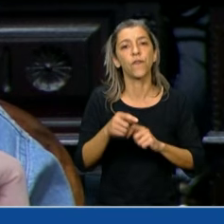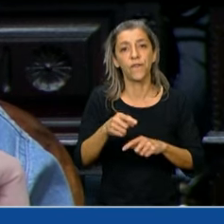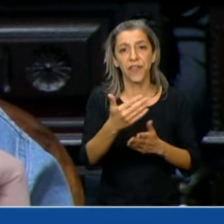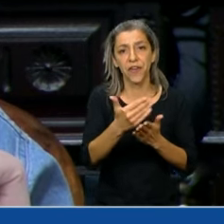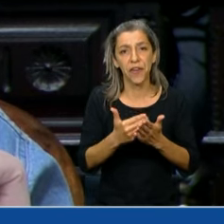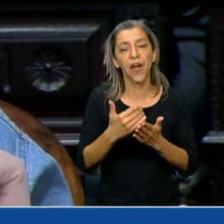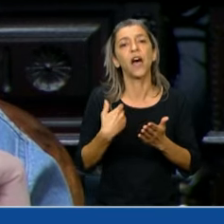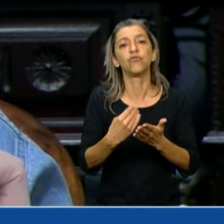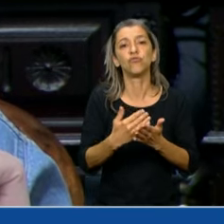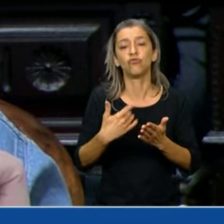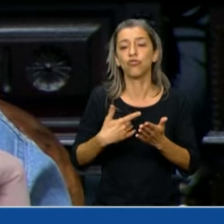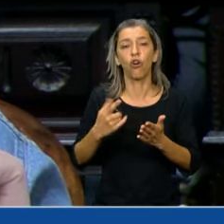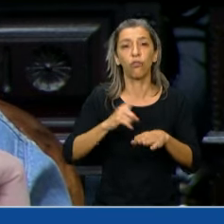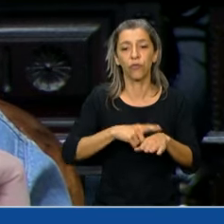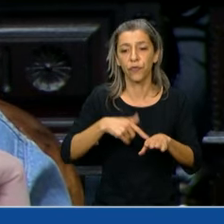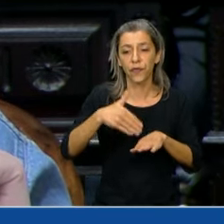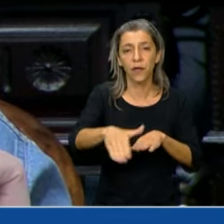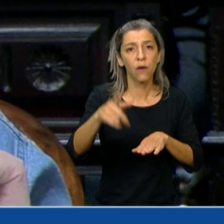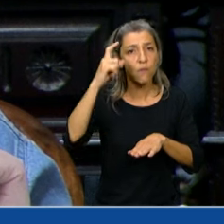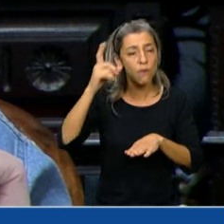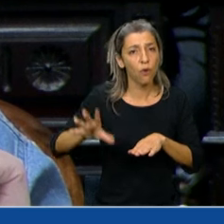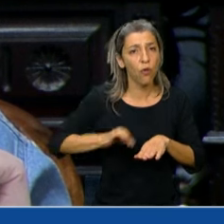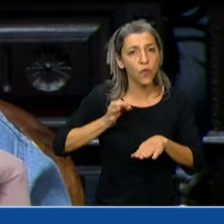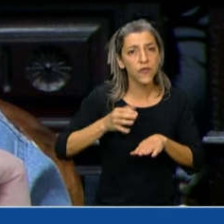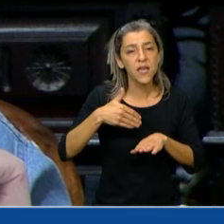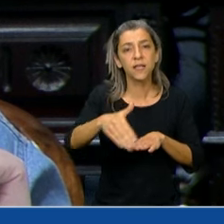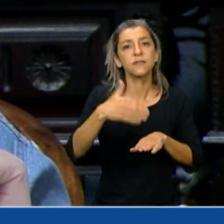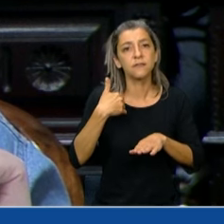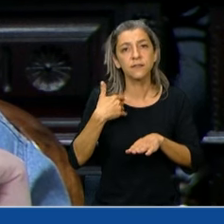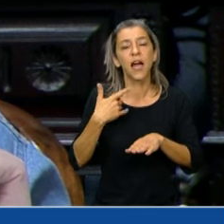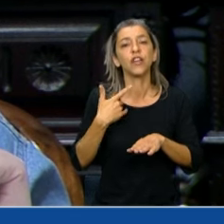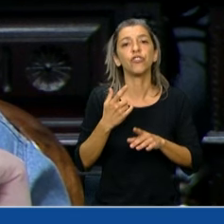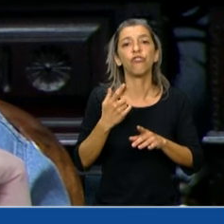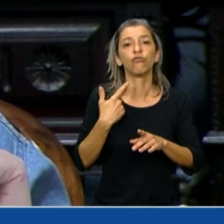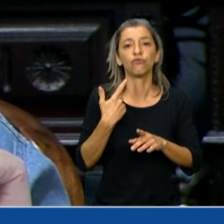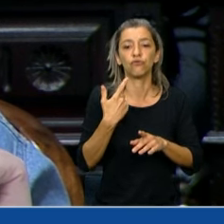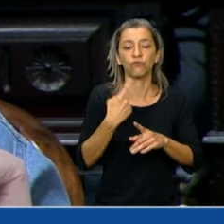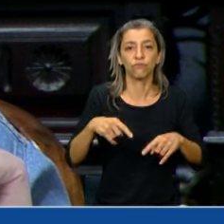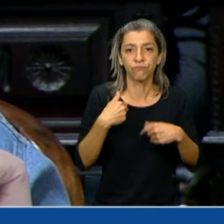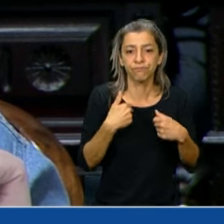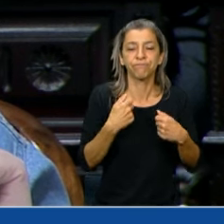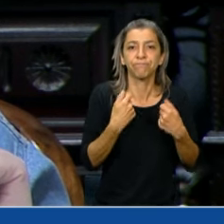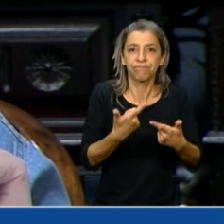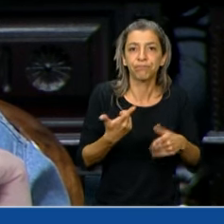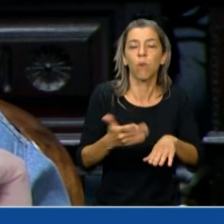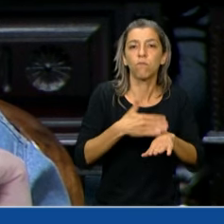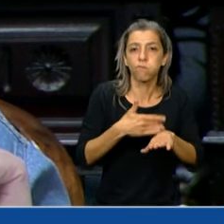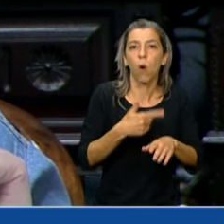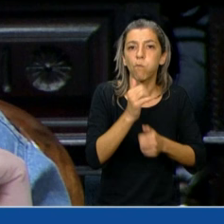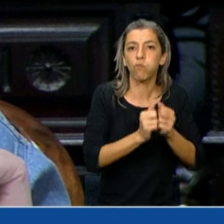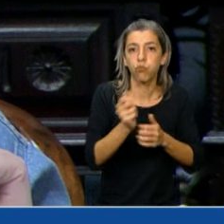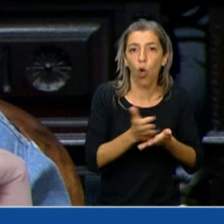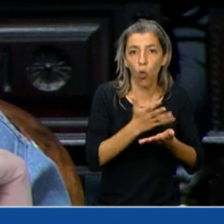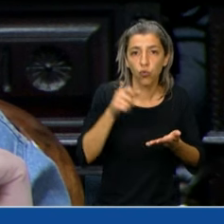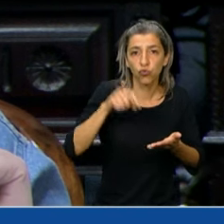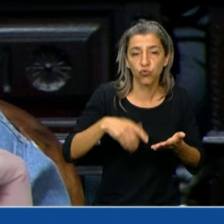progresivos por el plazo de 10 años para la composición proporcional del origen externo de la oferta Nacional de calzados según su condición de calzados terminados y calzados